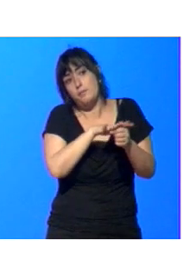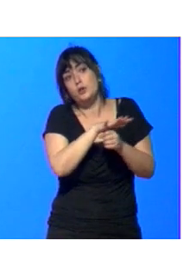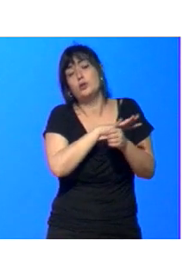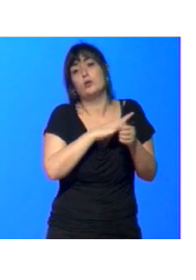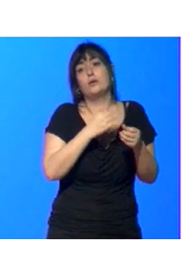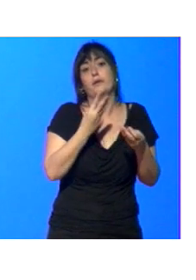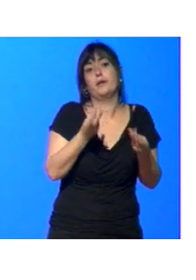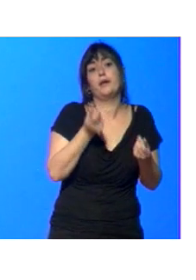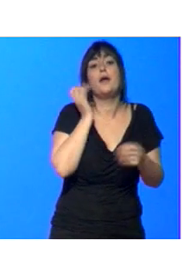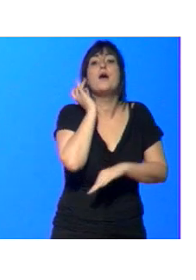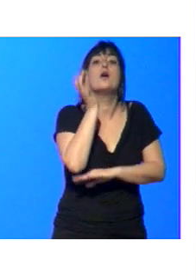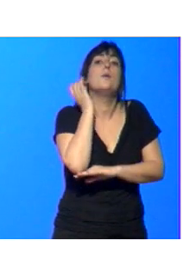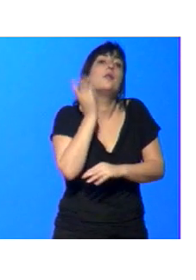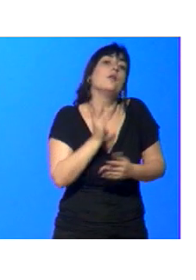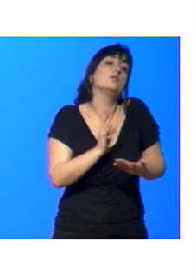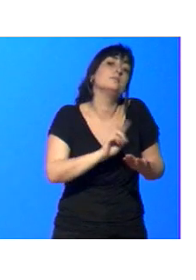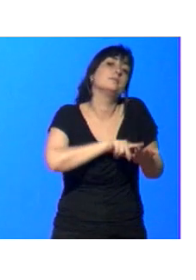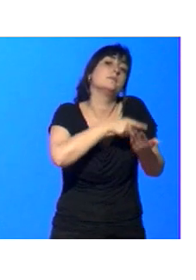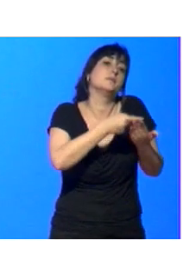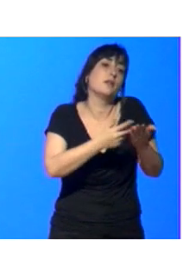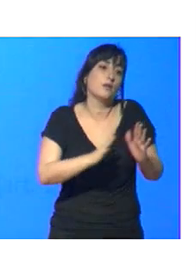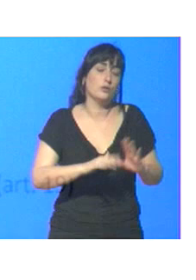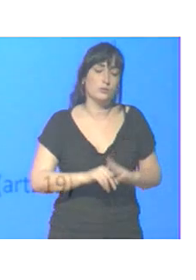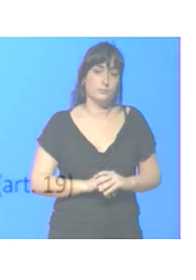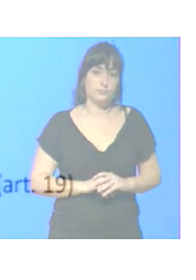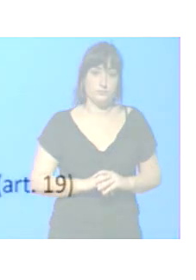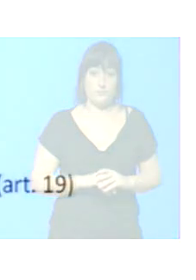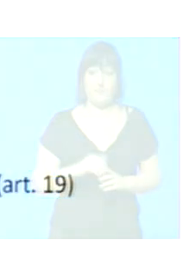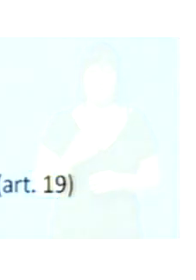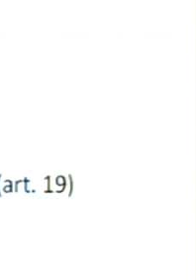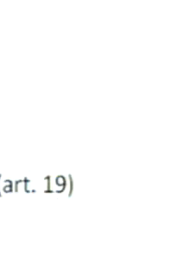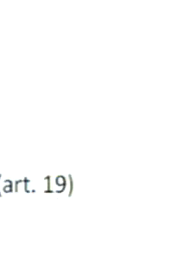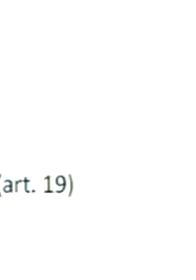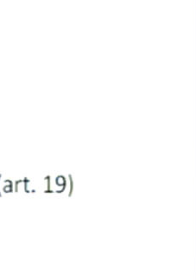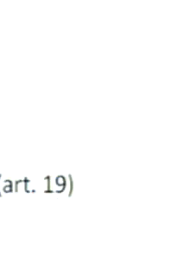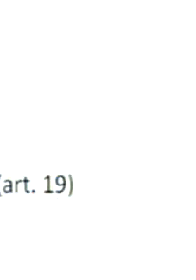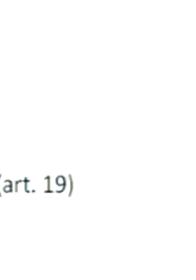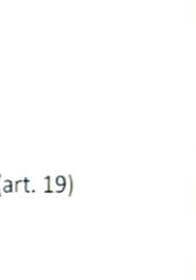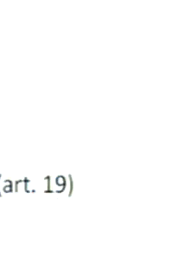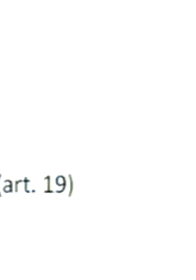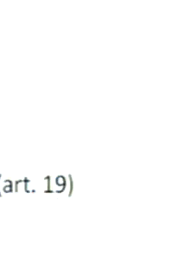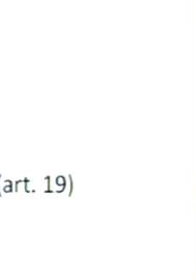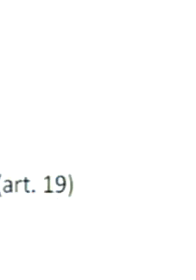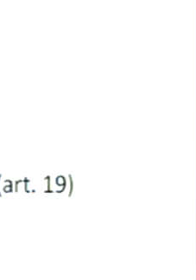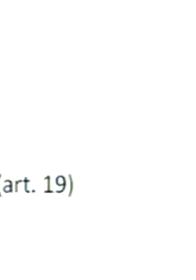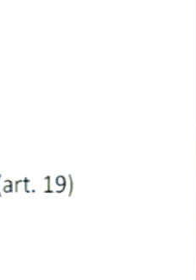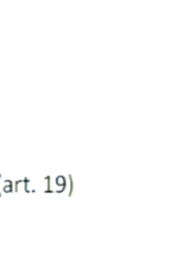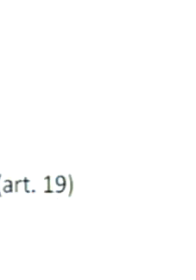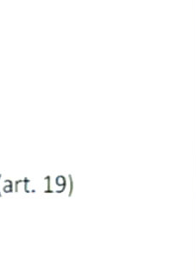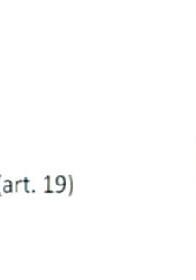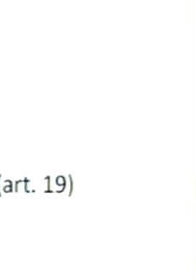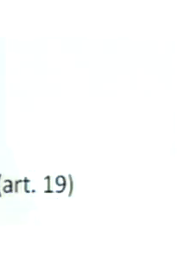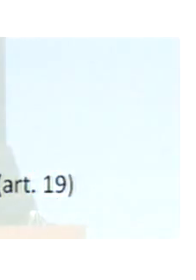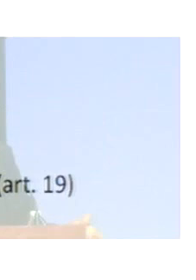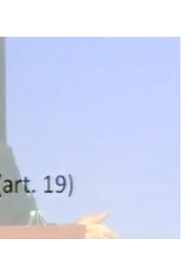de la convención el propio comité lo que ha manejado esta idea la convención lo que hace es reconocer